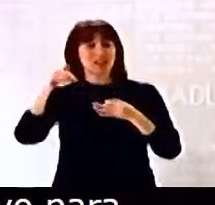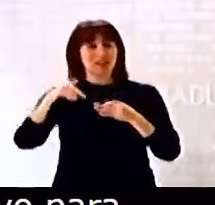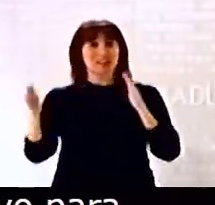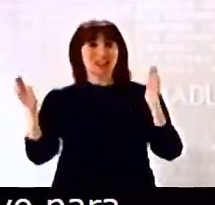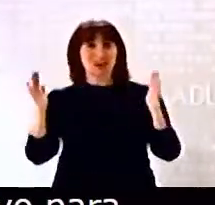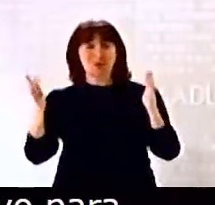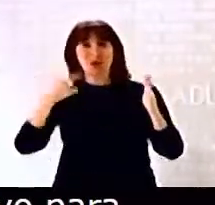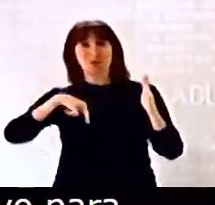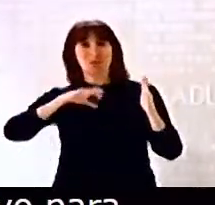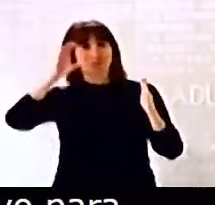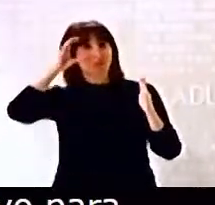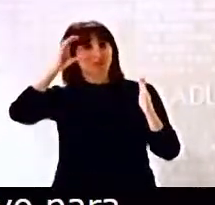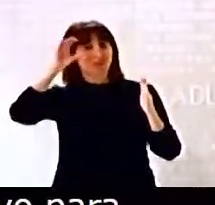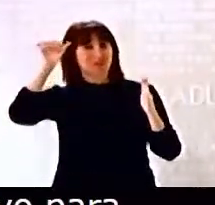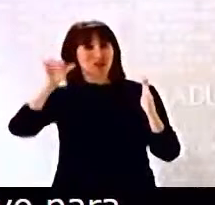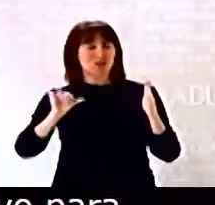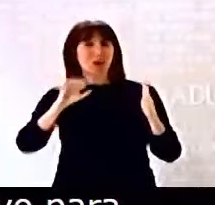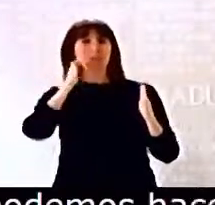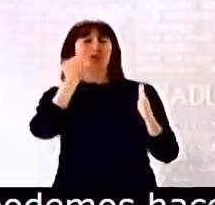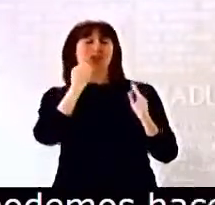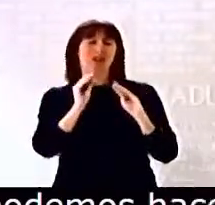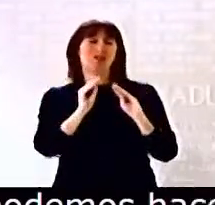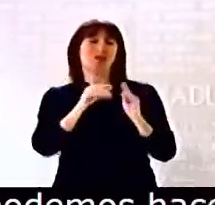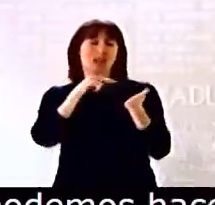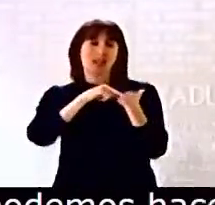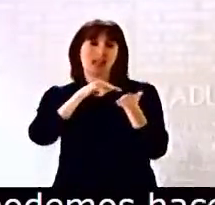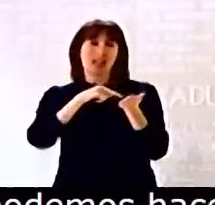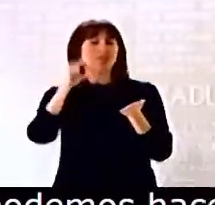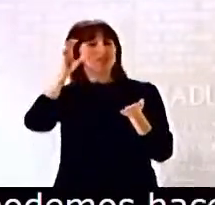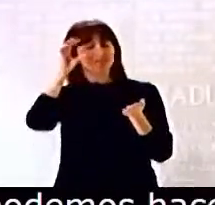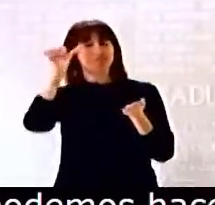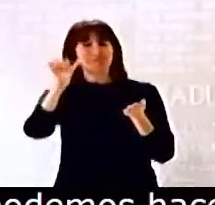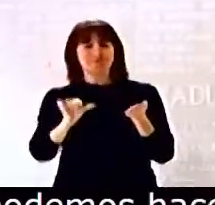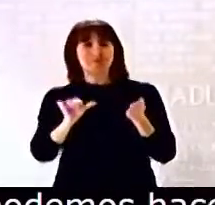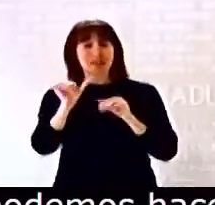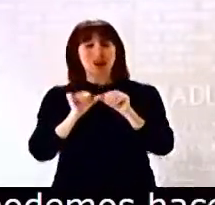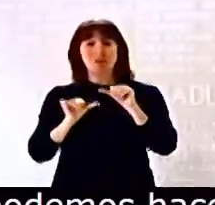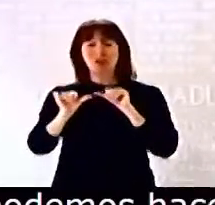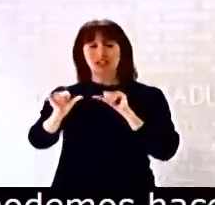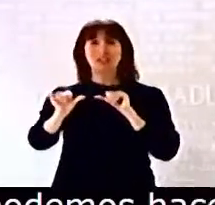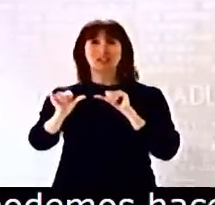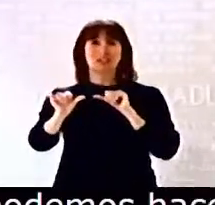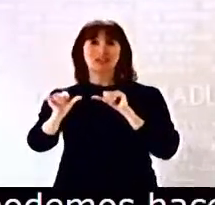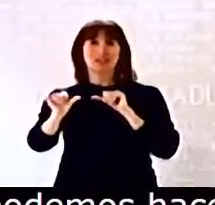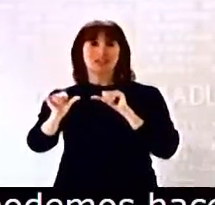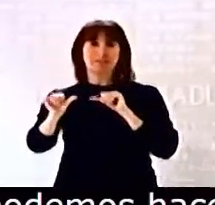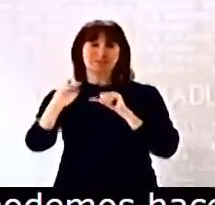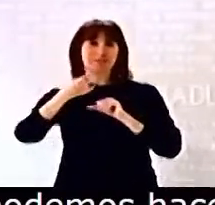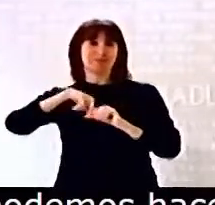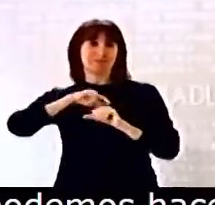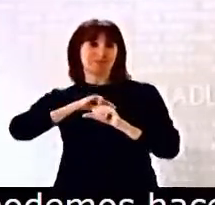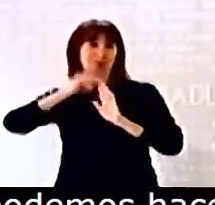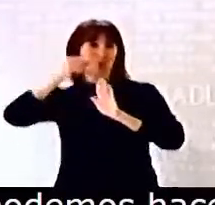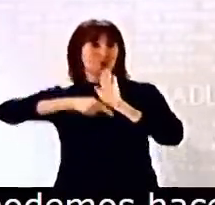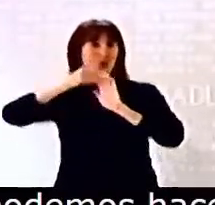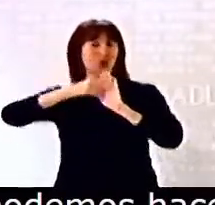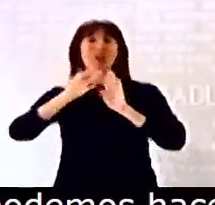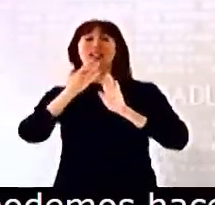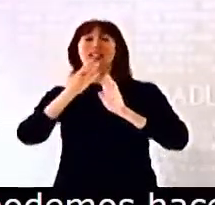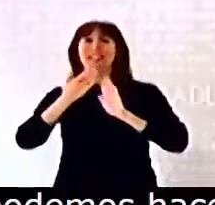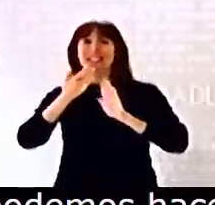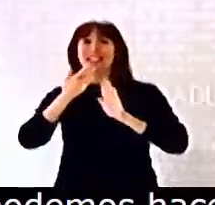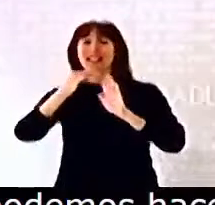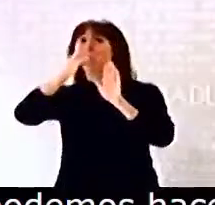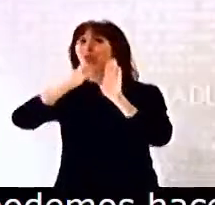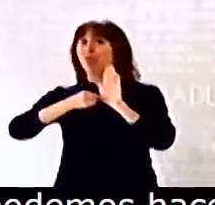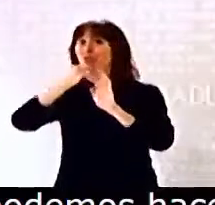tiempo, escuchar cuáles han sido sus reivindicaciones y, a partir de este momento, que tenemos unas cifras, si se siguen